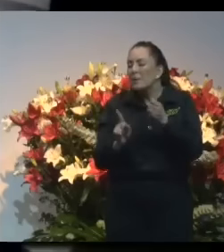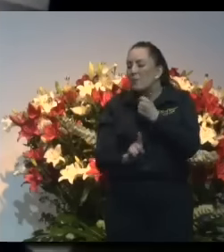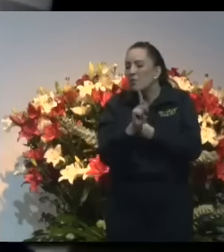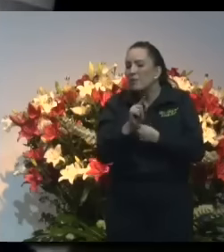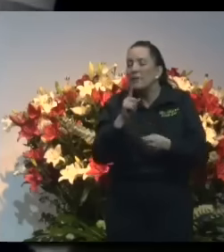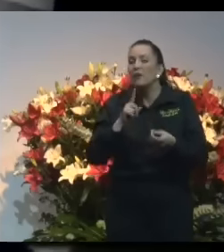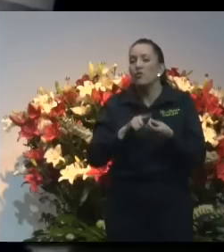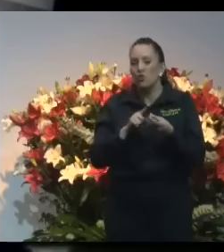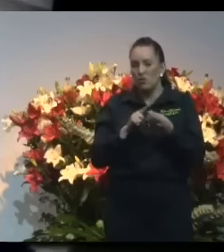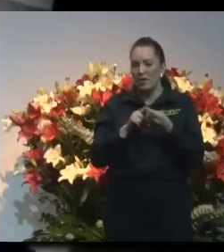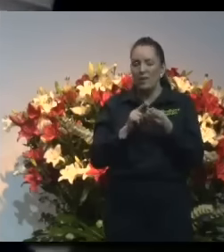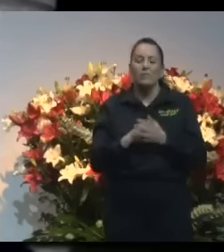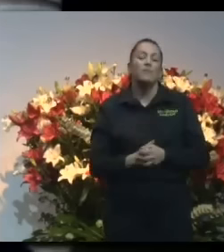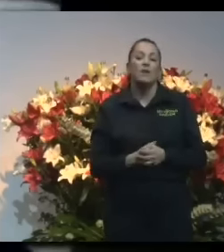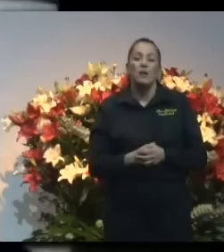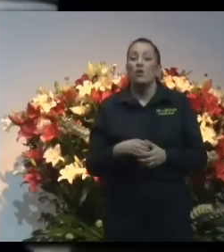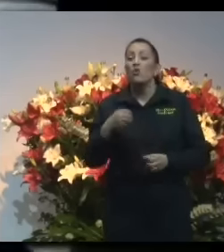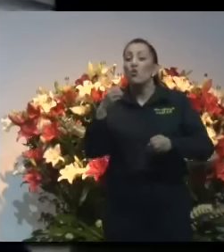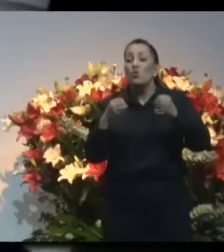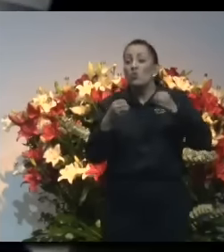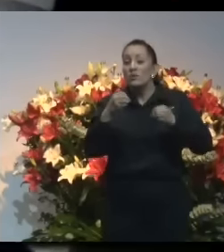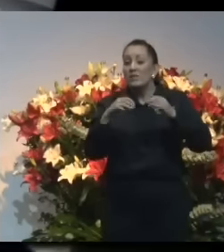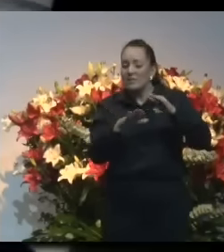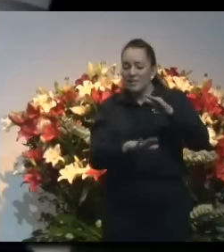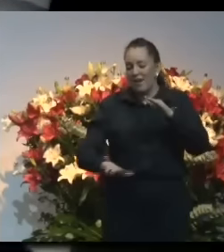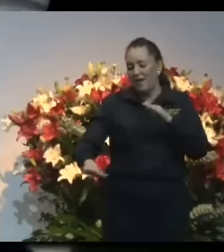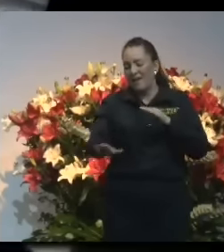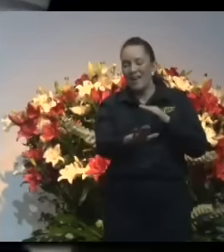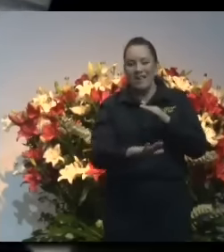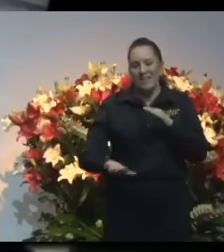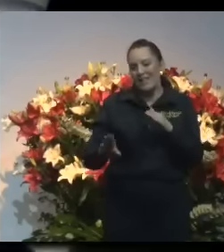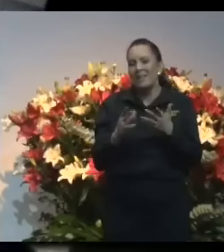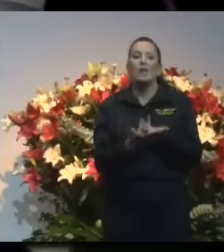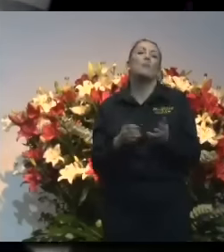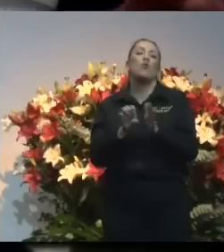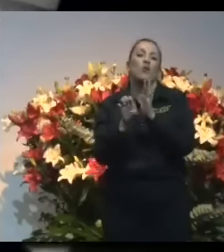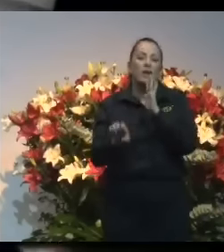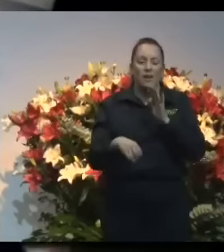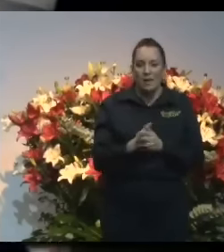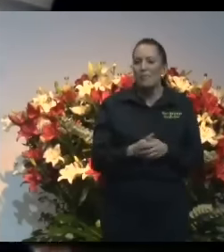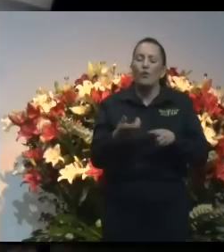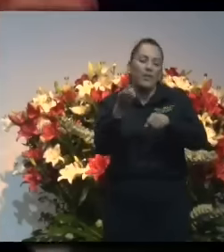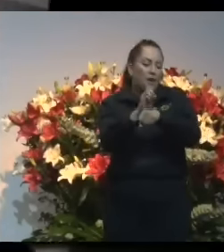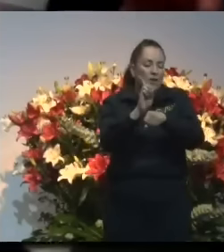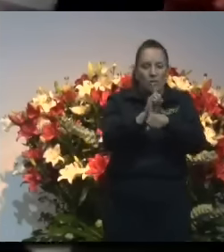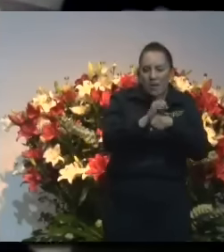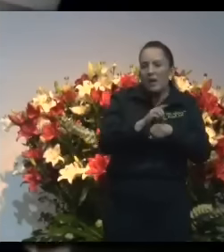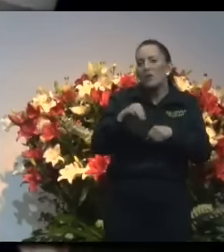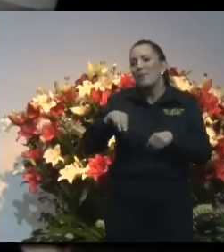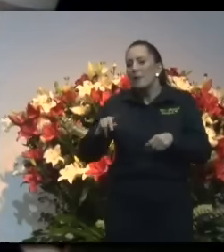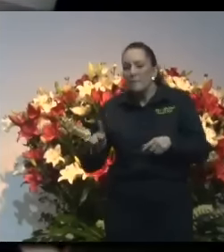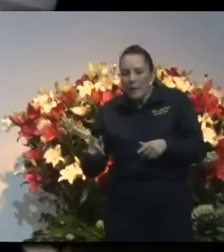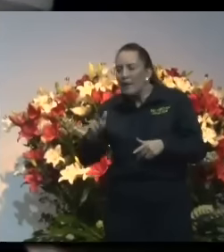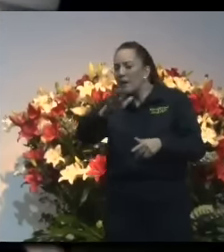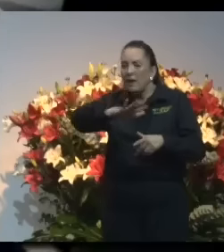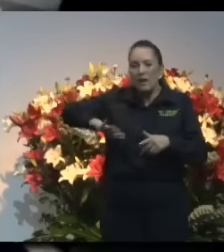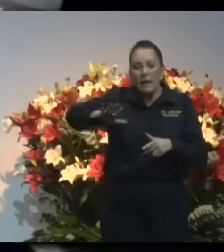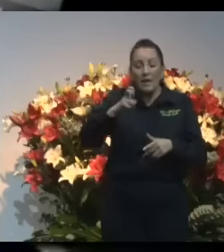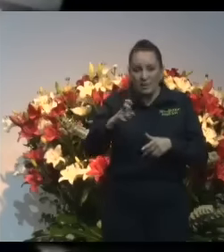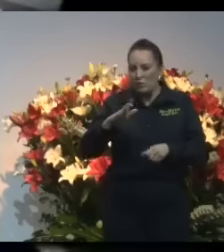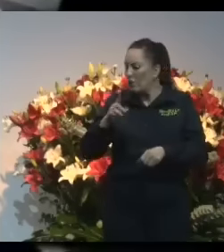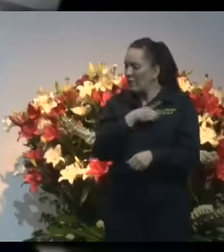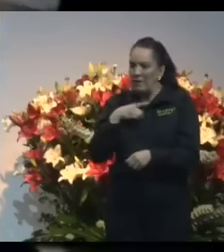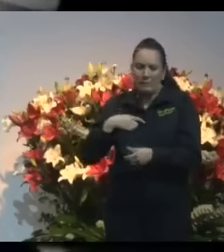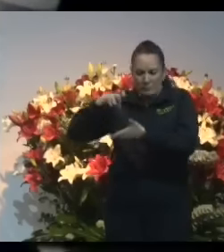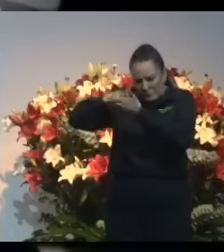la justicia de abajo, no está en la justicia de arriba. Está en la justicia cotidiana, en la justicia cívica. Ahí tenemos que trabajar muy